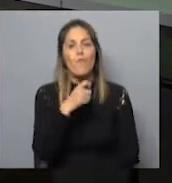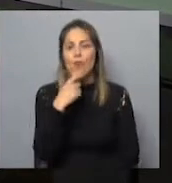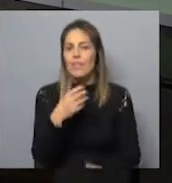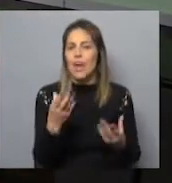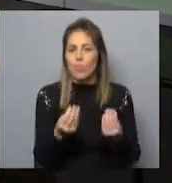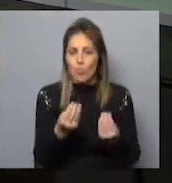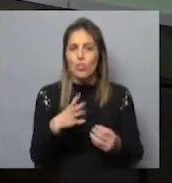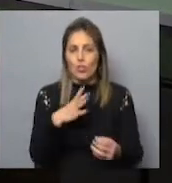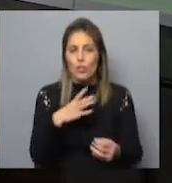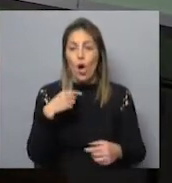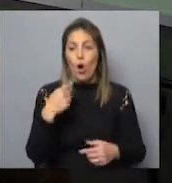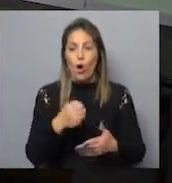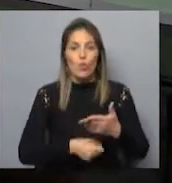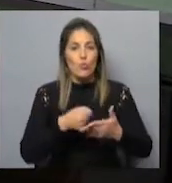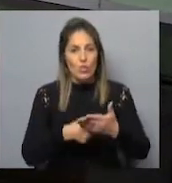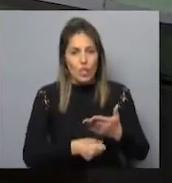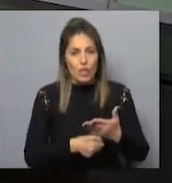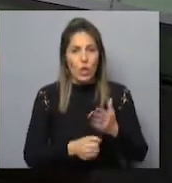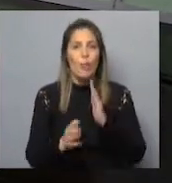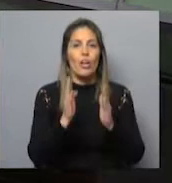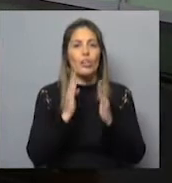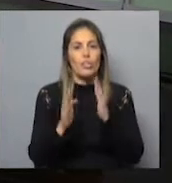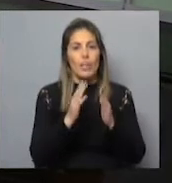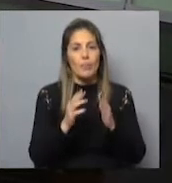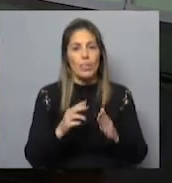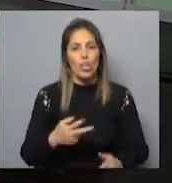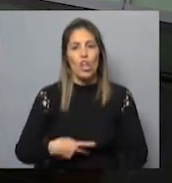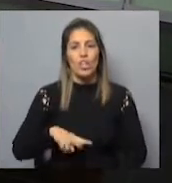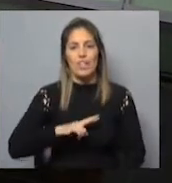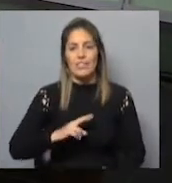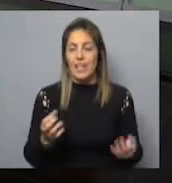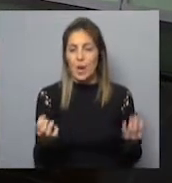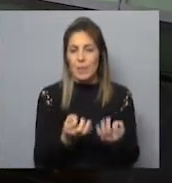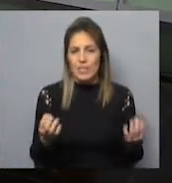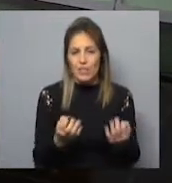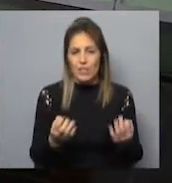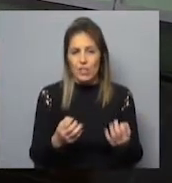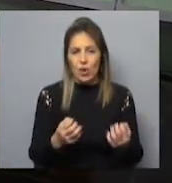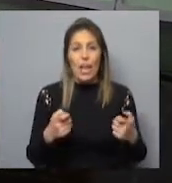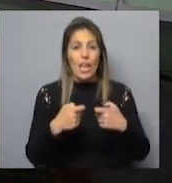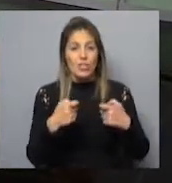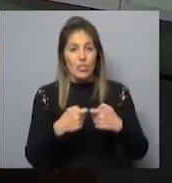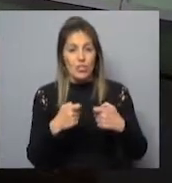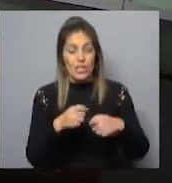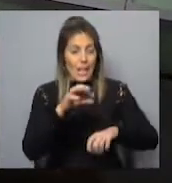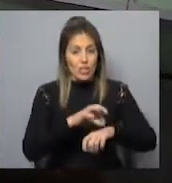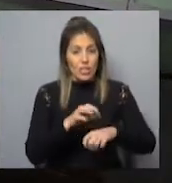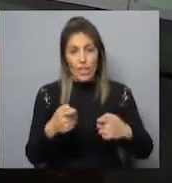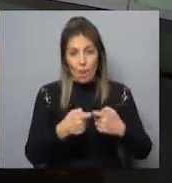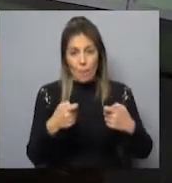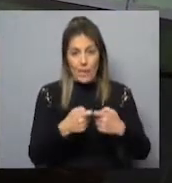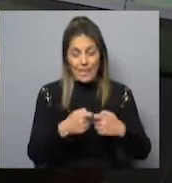estamos luchando porque el tratamiento es trance específicos en las sociedades en las mutualistas